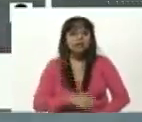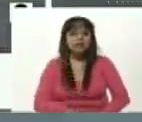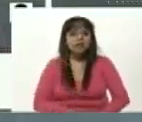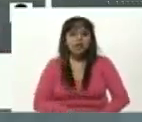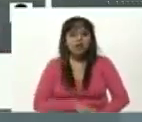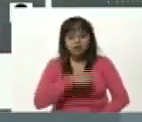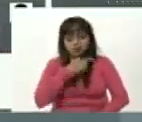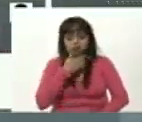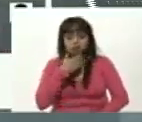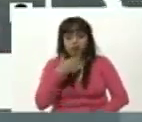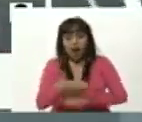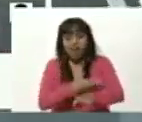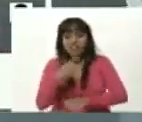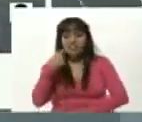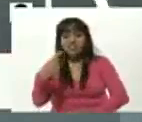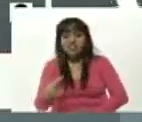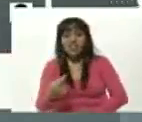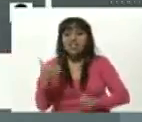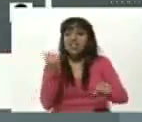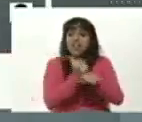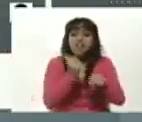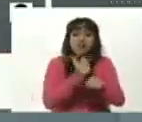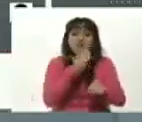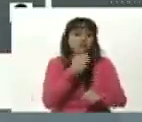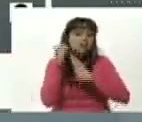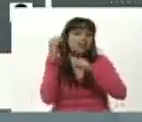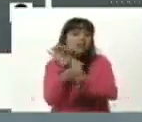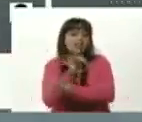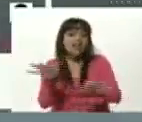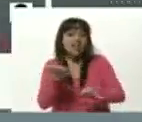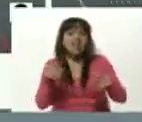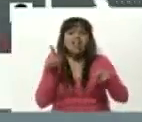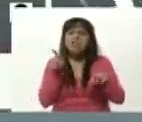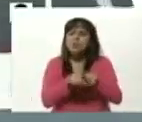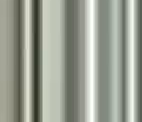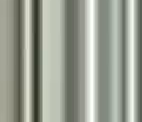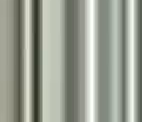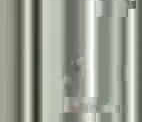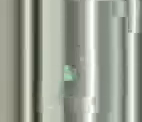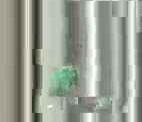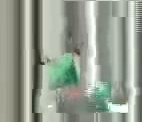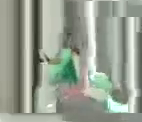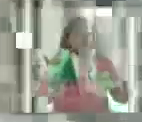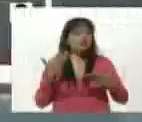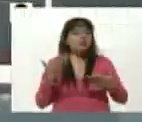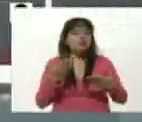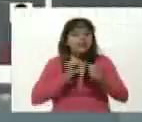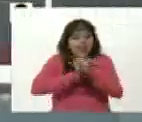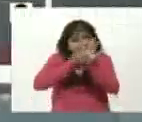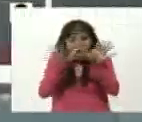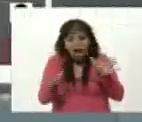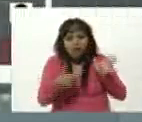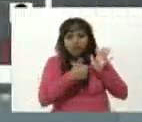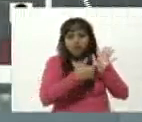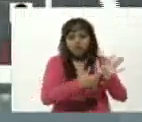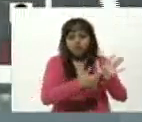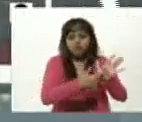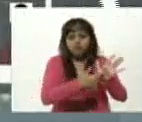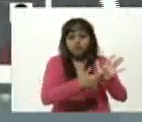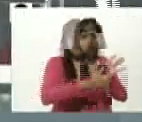decía, al trabajo no le gana a nadie, presidente, con sinceridad y con transparencia.